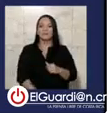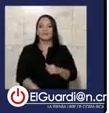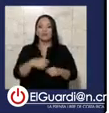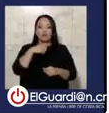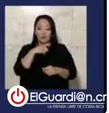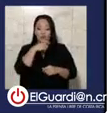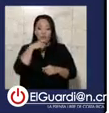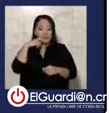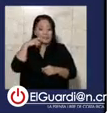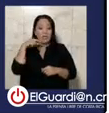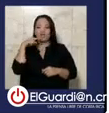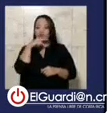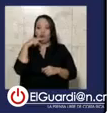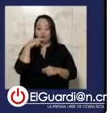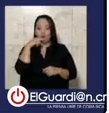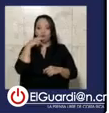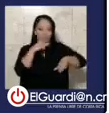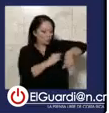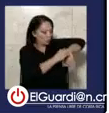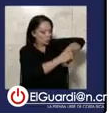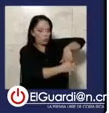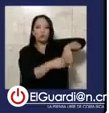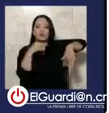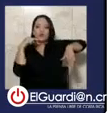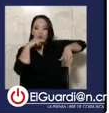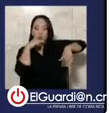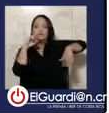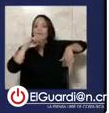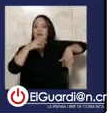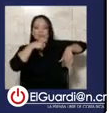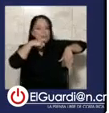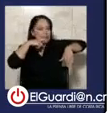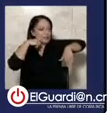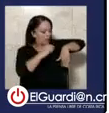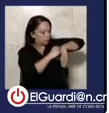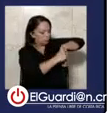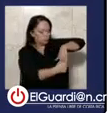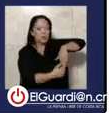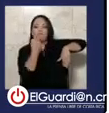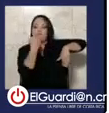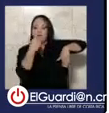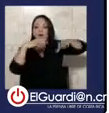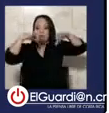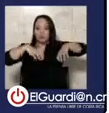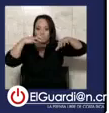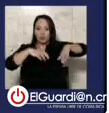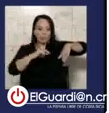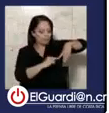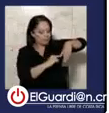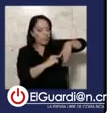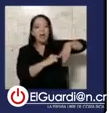sequía meteorológica, en donde claramente se ve que toda la vertiente del Caribe tiene un déficit de lluvia, incluido el Pacífico